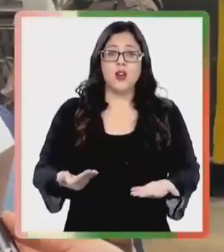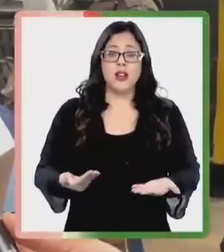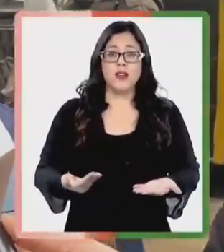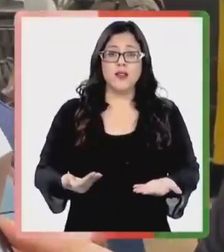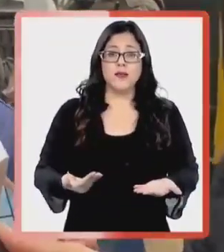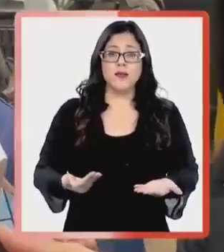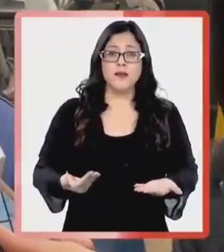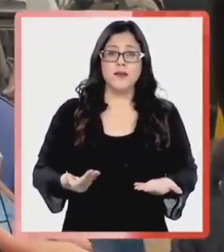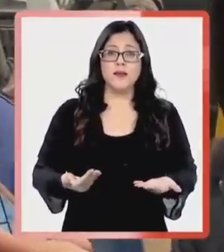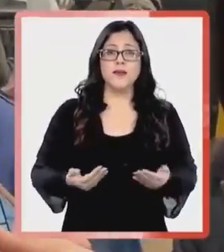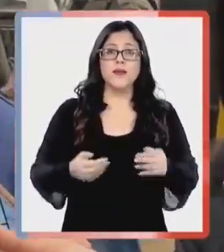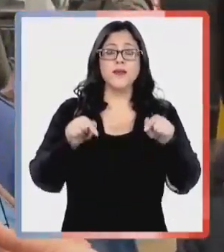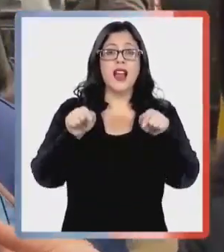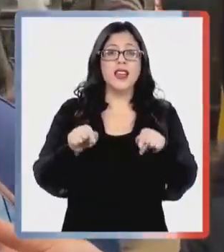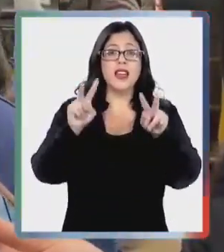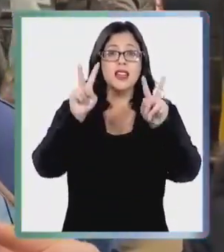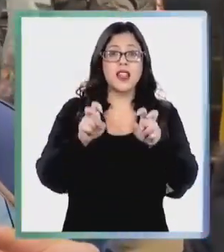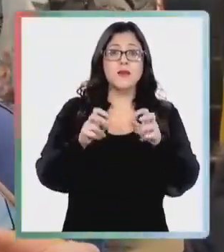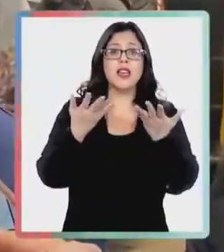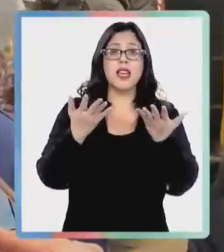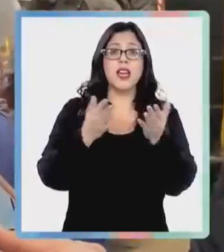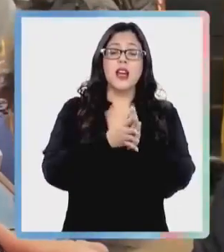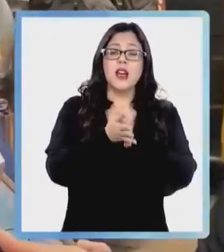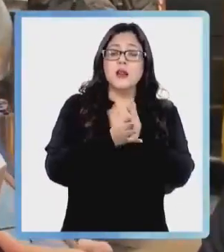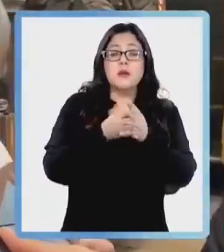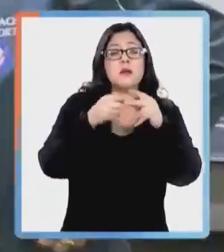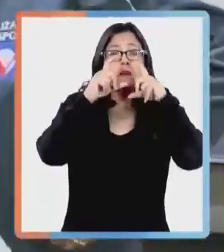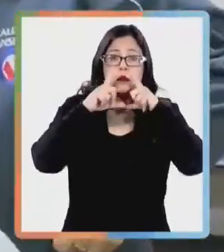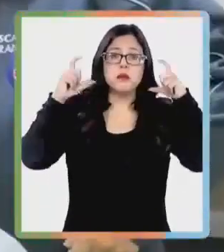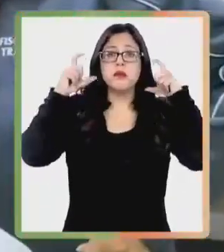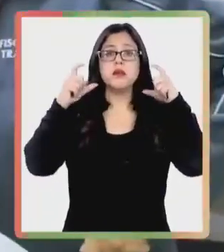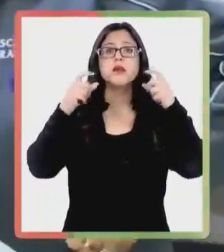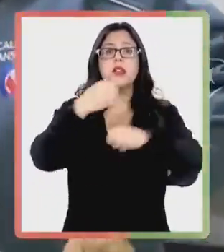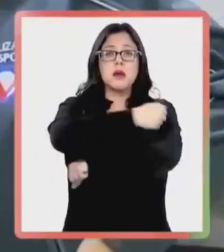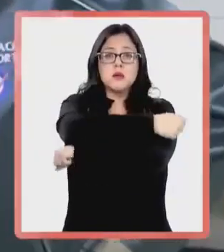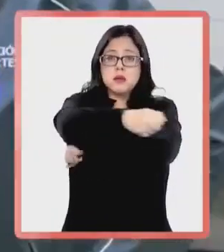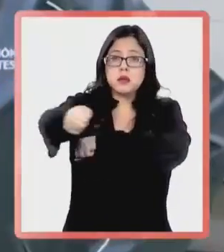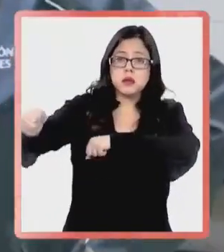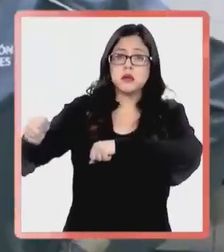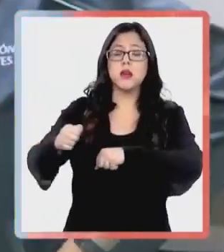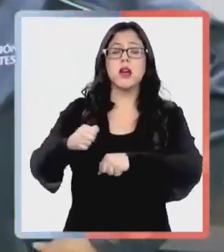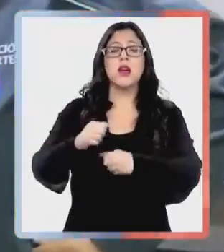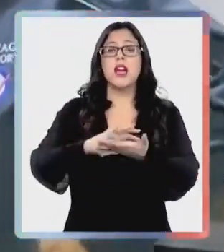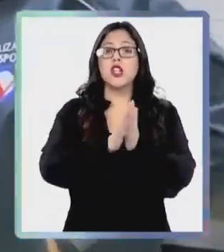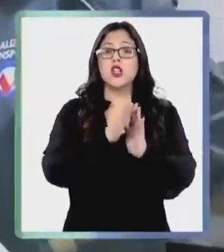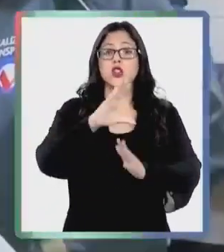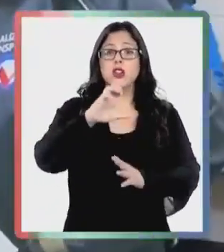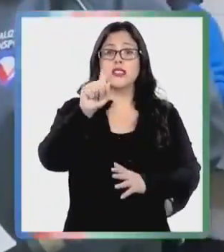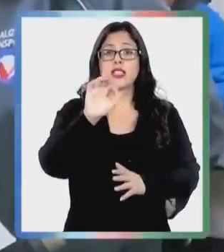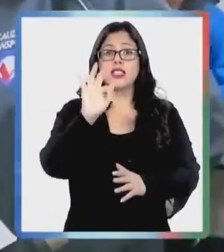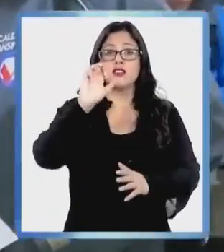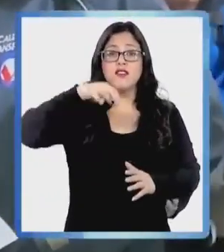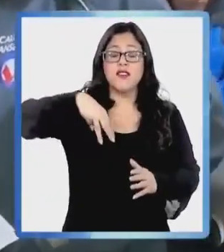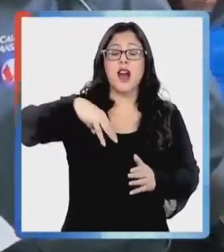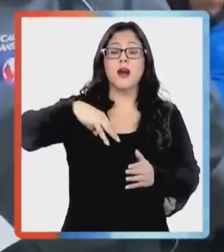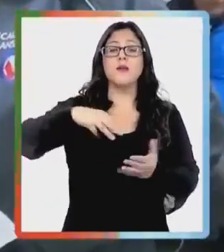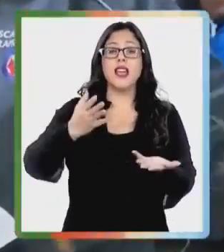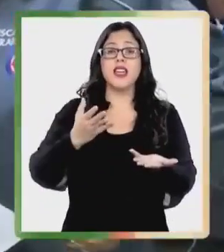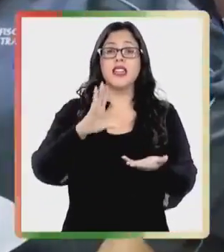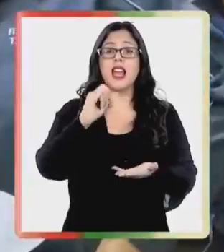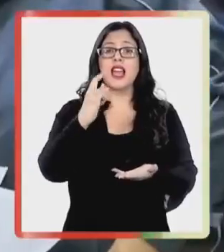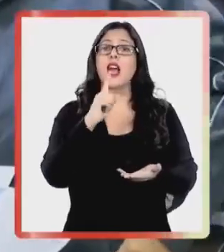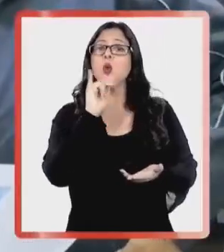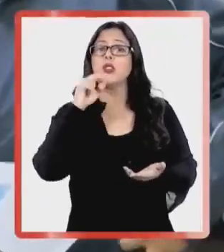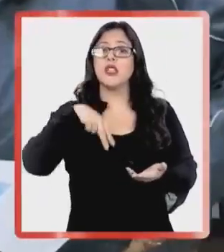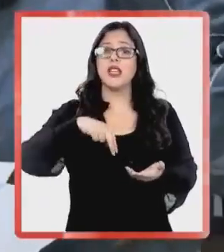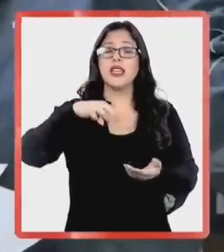La vacunación y el uso de mascarillas, la ventilación de espacios cerrados. En todos los CEFAM de las provincias de Cautín y Malleco está